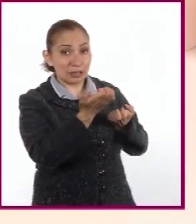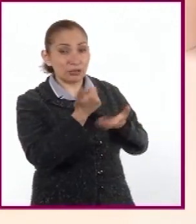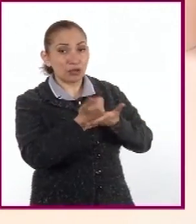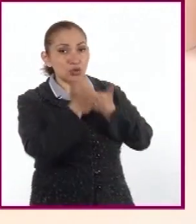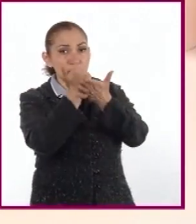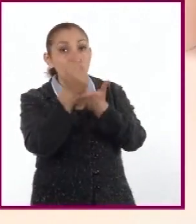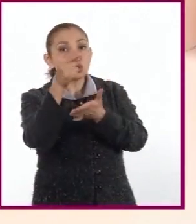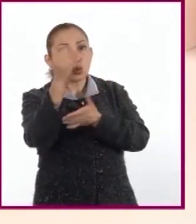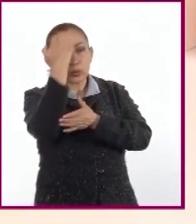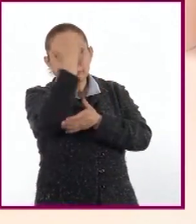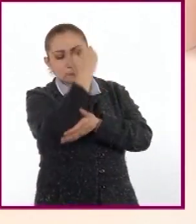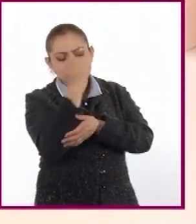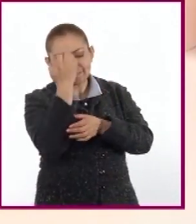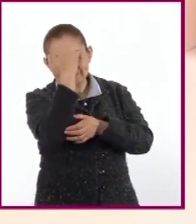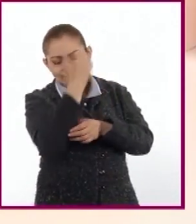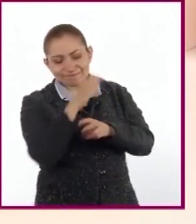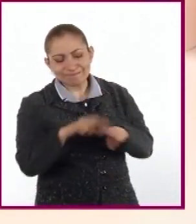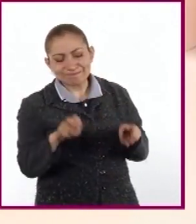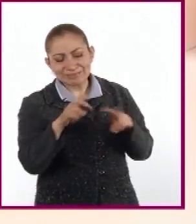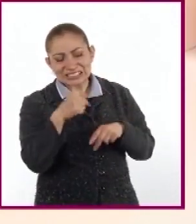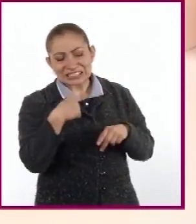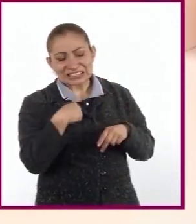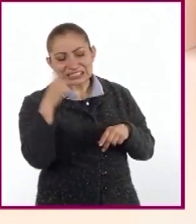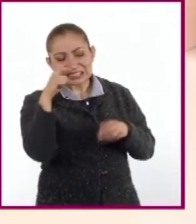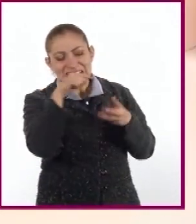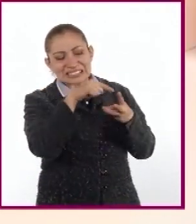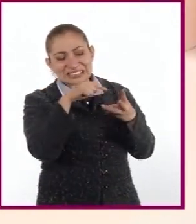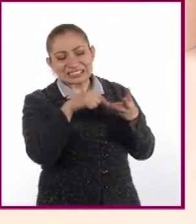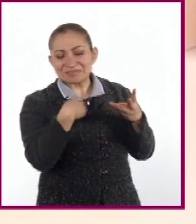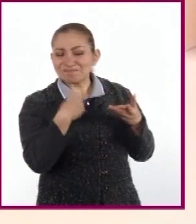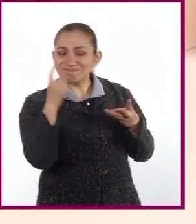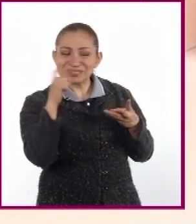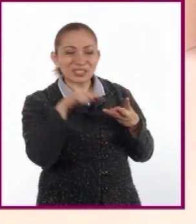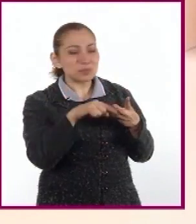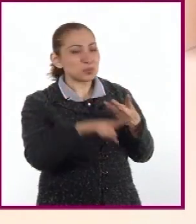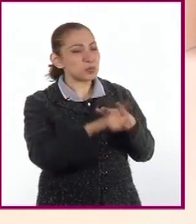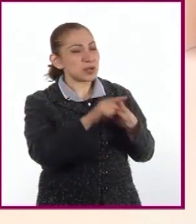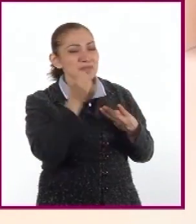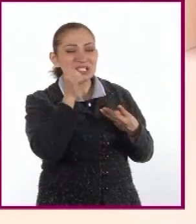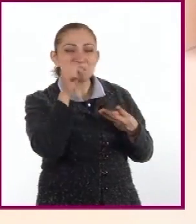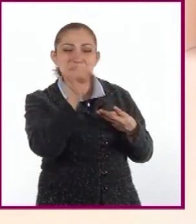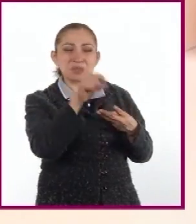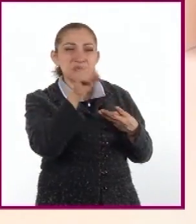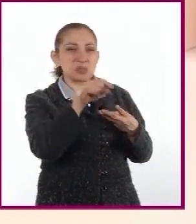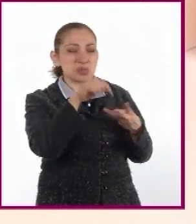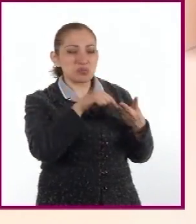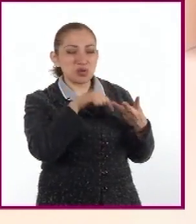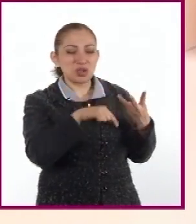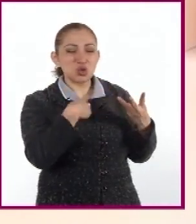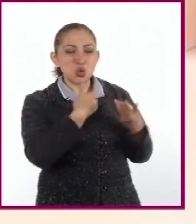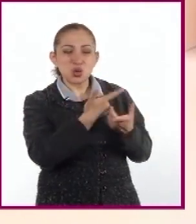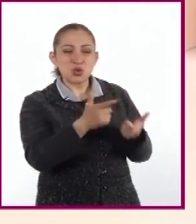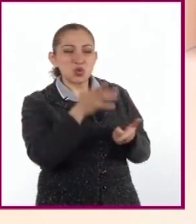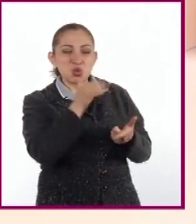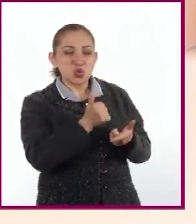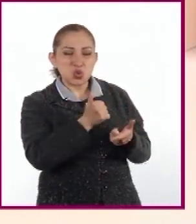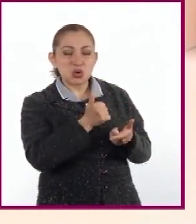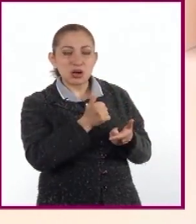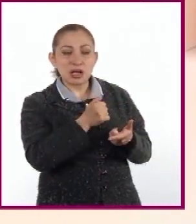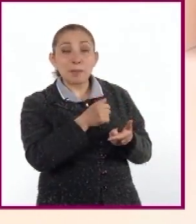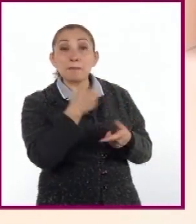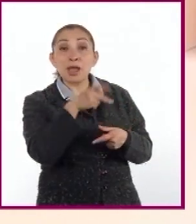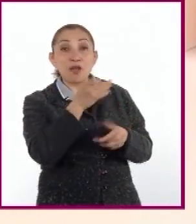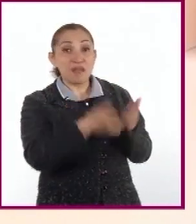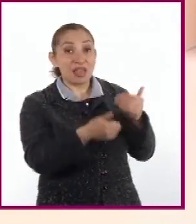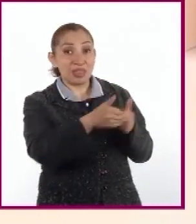permitirá reflexionar acerca de los desafíos y las tensiones que trae consigo el ejercicio de la libertad, pero aún nos falta